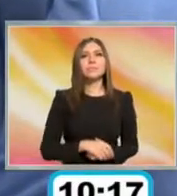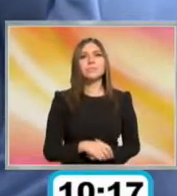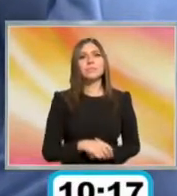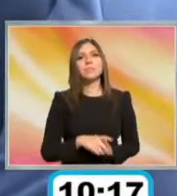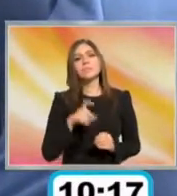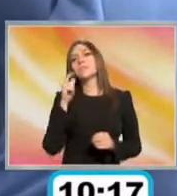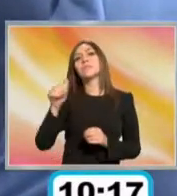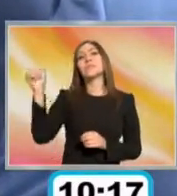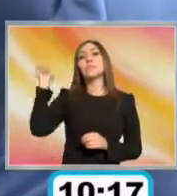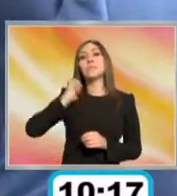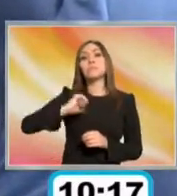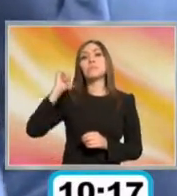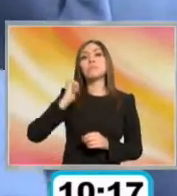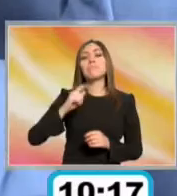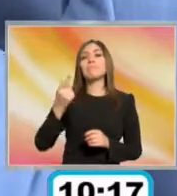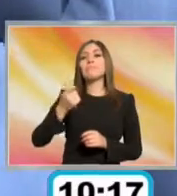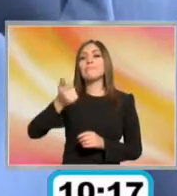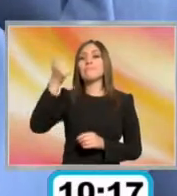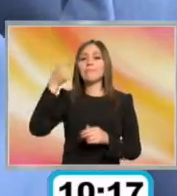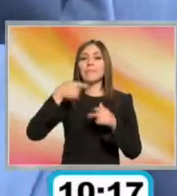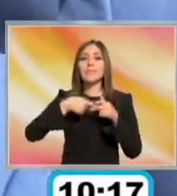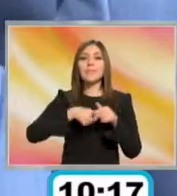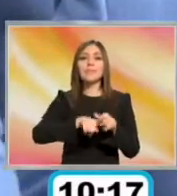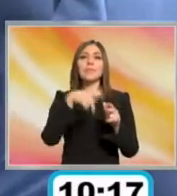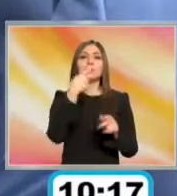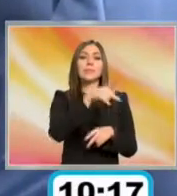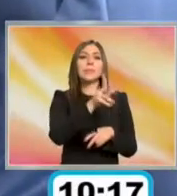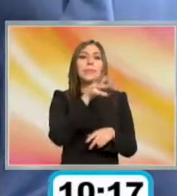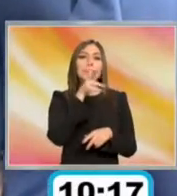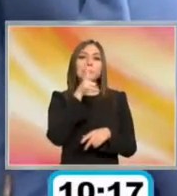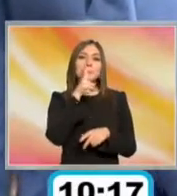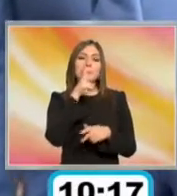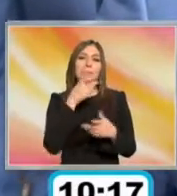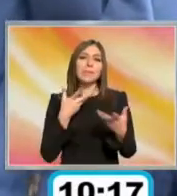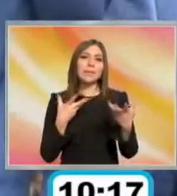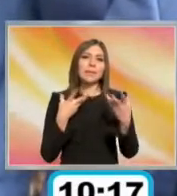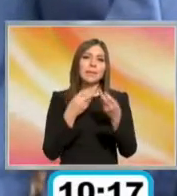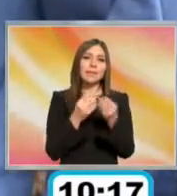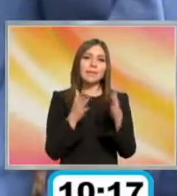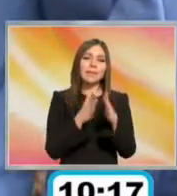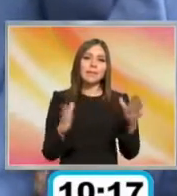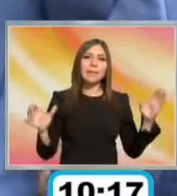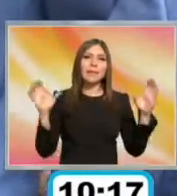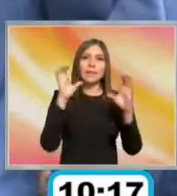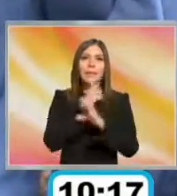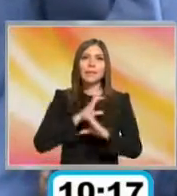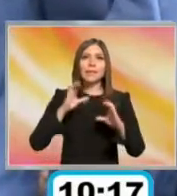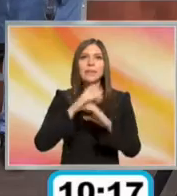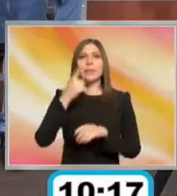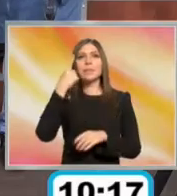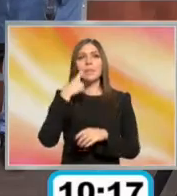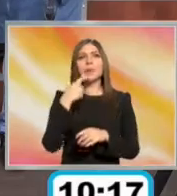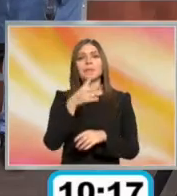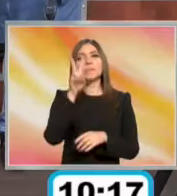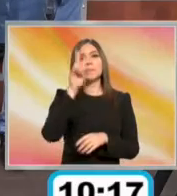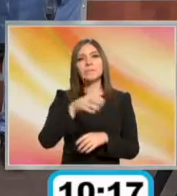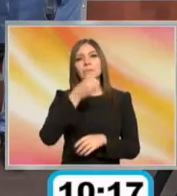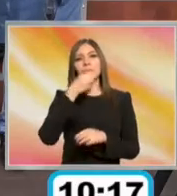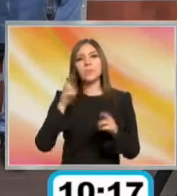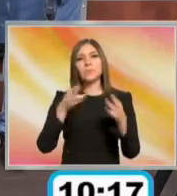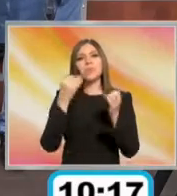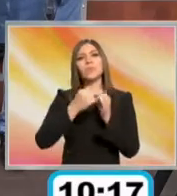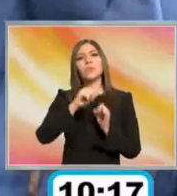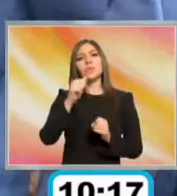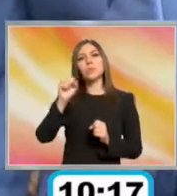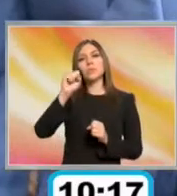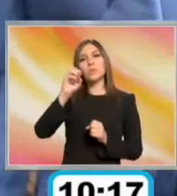hubieron desde un principio con mi padre, las grandes orquestas. Y Aspiracionales para hacer esta buena música. la Sonora Santanera